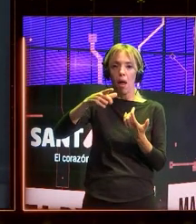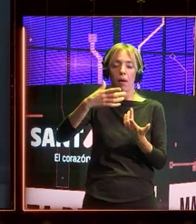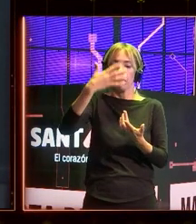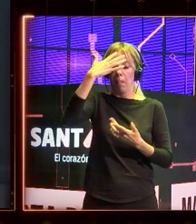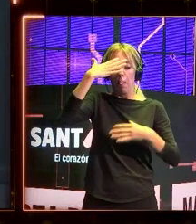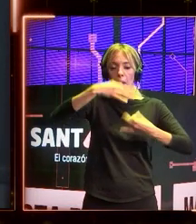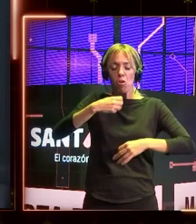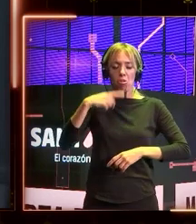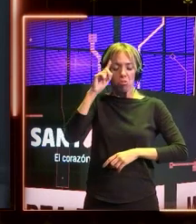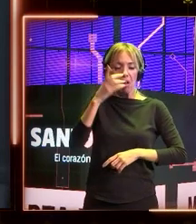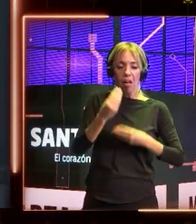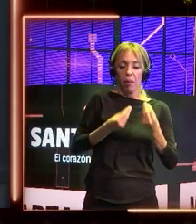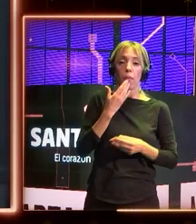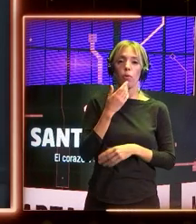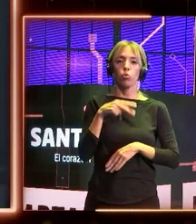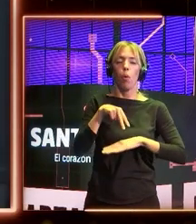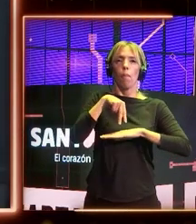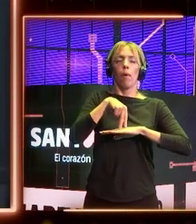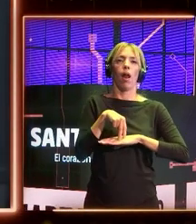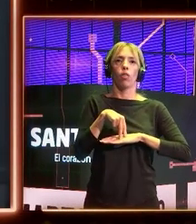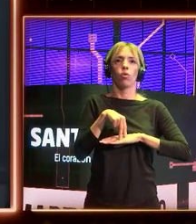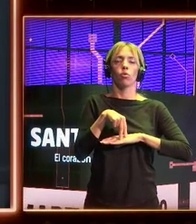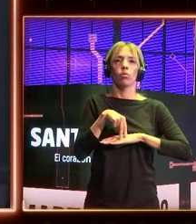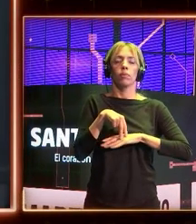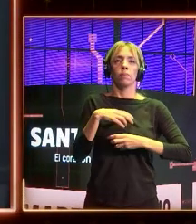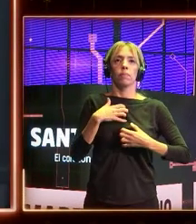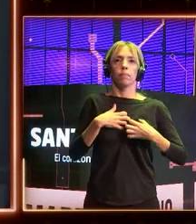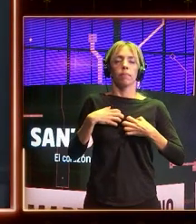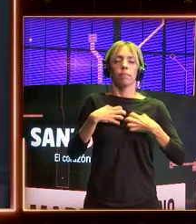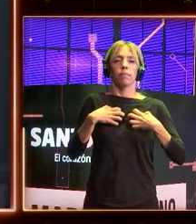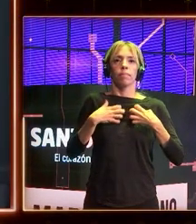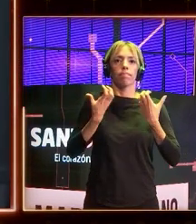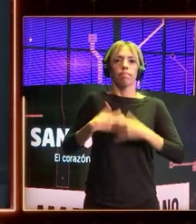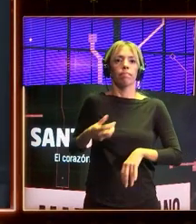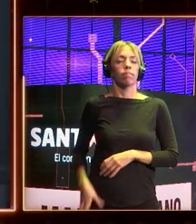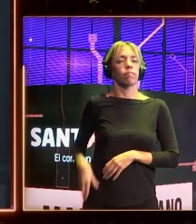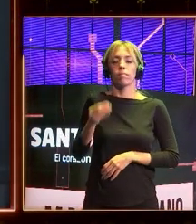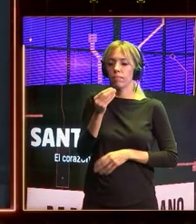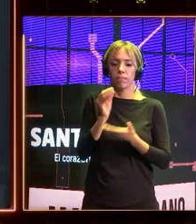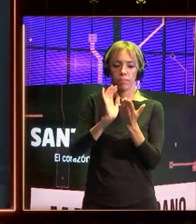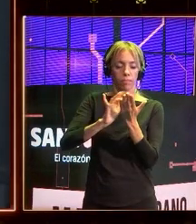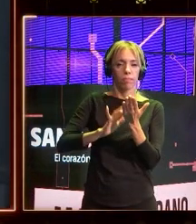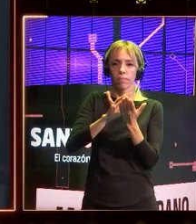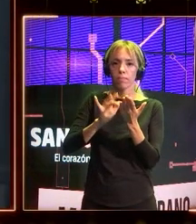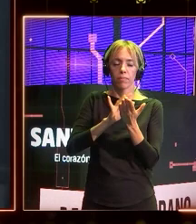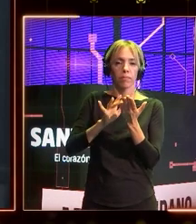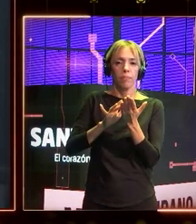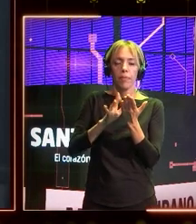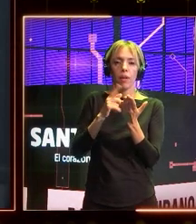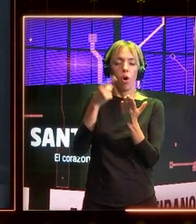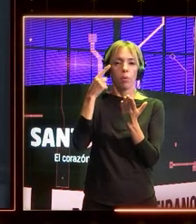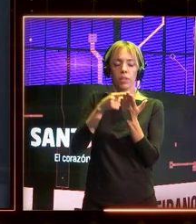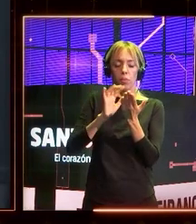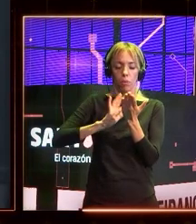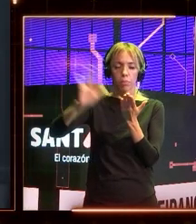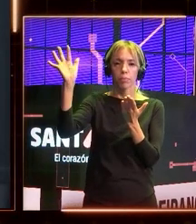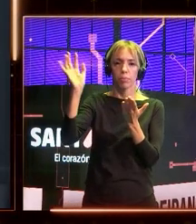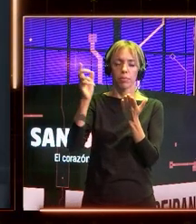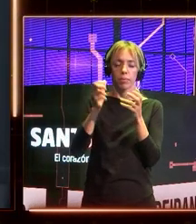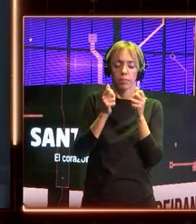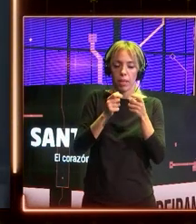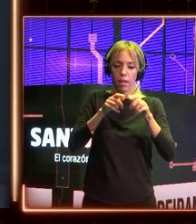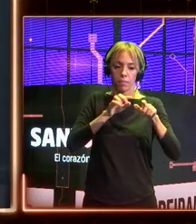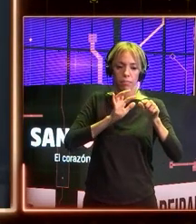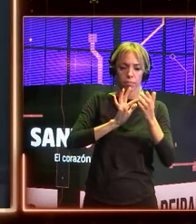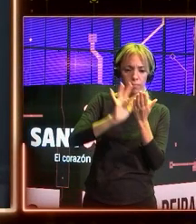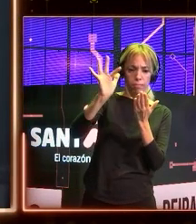ejemplo, estás parado en un paso de cebra, tú saques inmediatamente y automáticamente el teléfono y empieces a toquetearlo, ¿no?, para desbloquearlo y empezar a